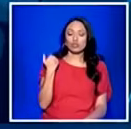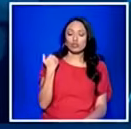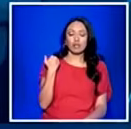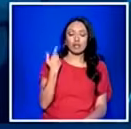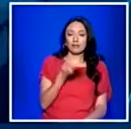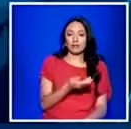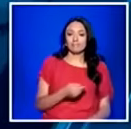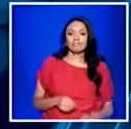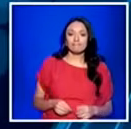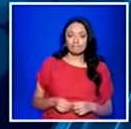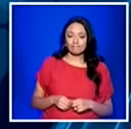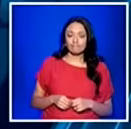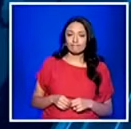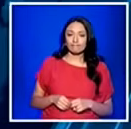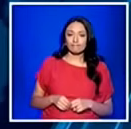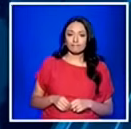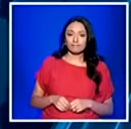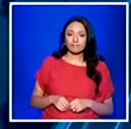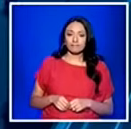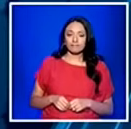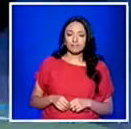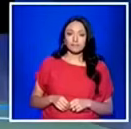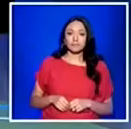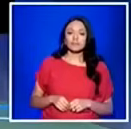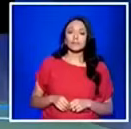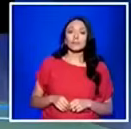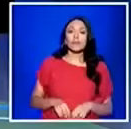su funcionamiento.